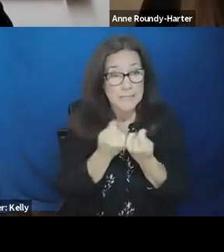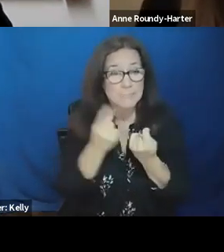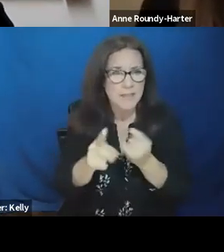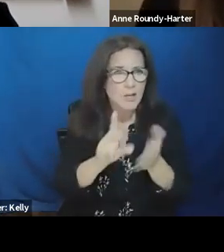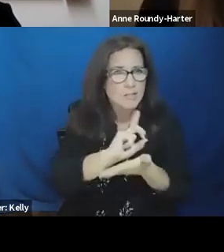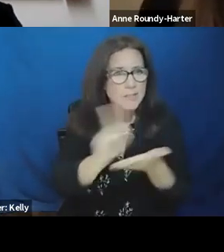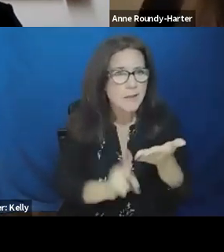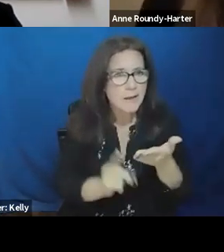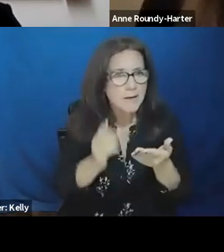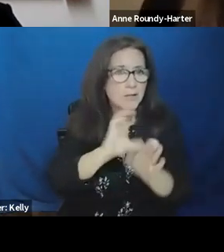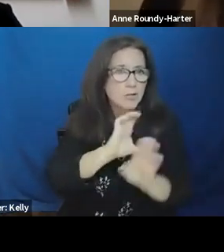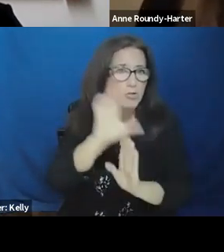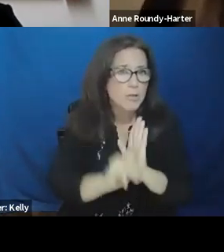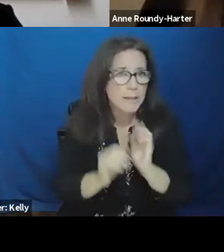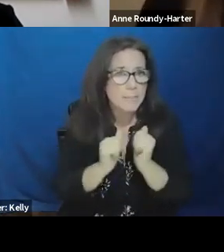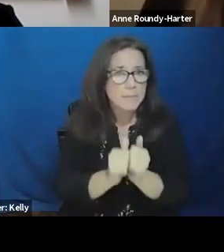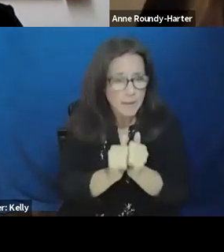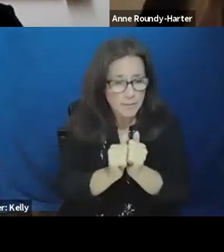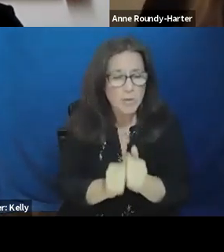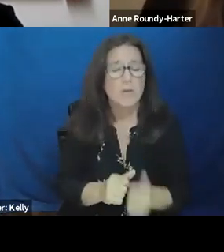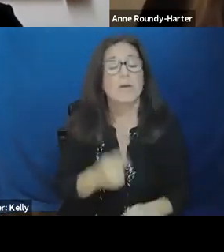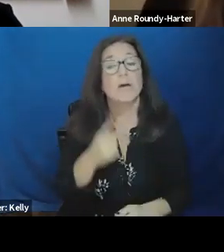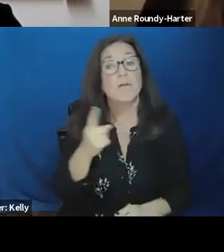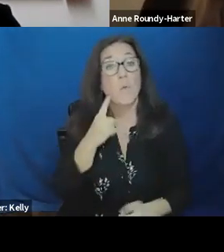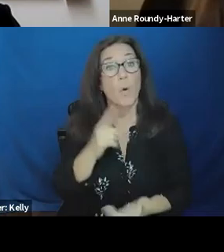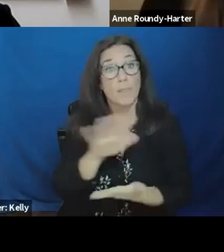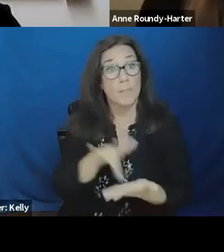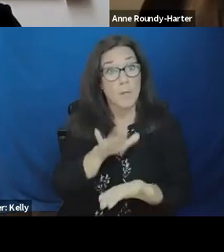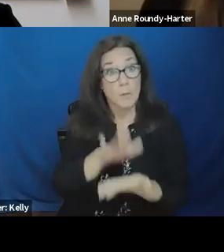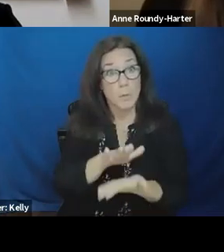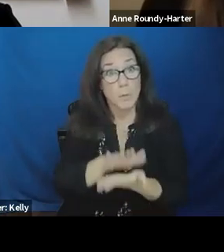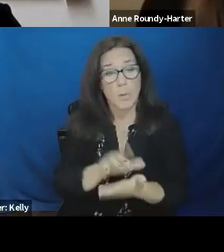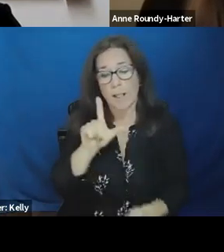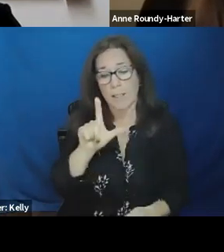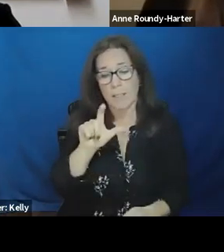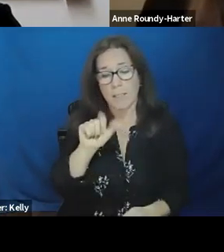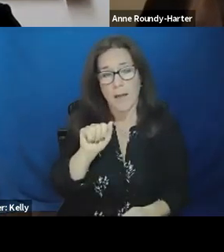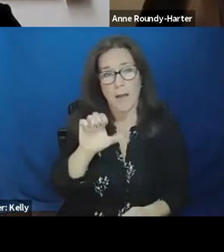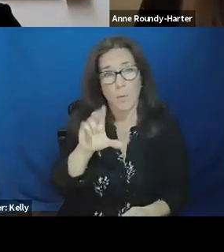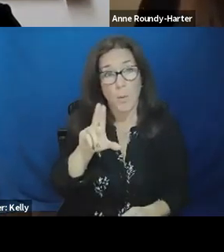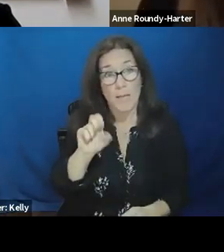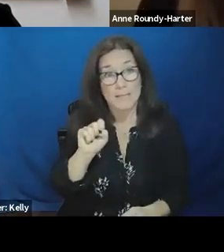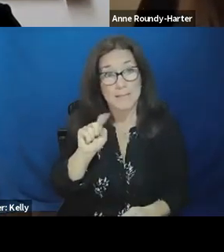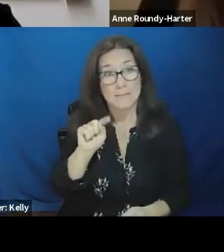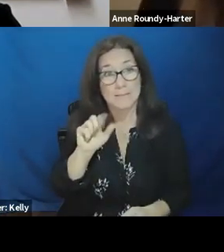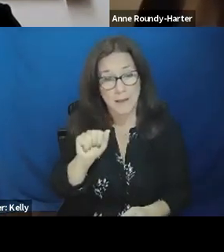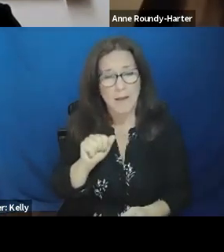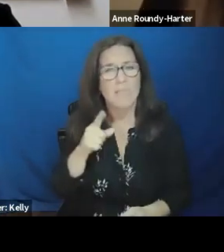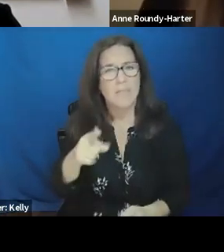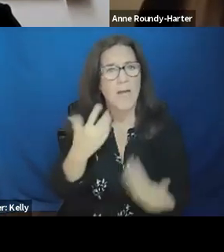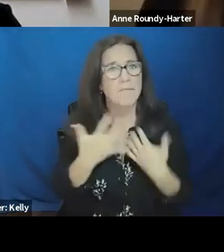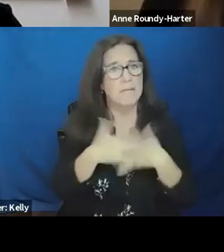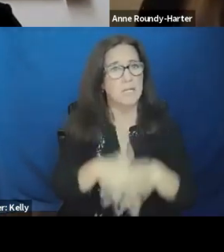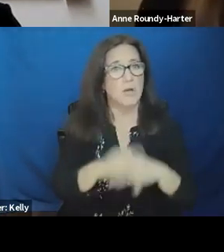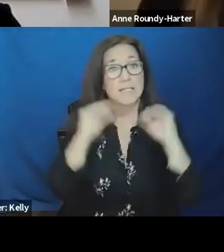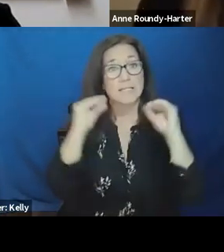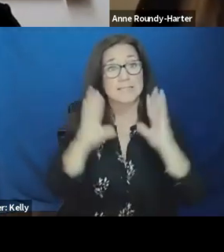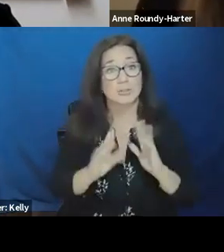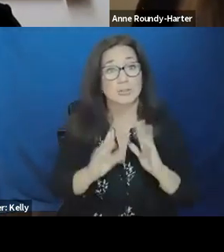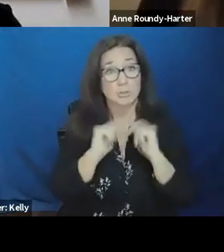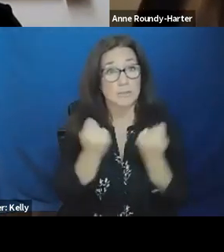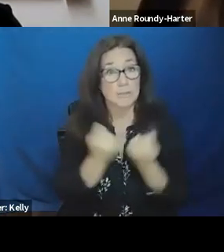espacios particularmente el secundario como la cuenta más conjuntos integrados de maestros quienes se asocian para dar